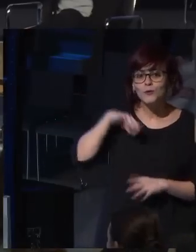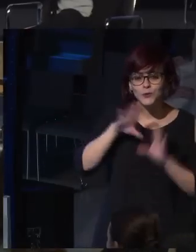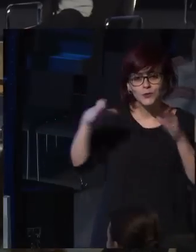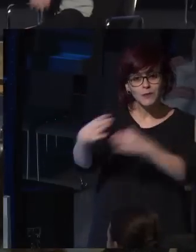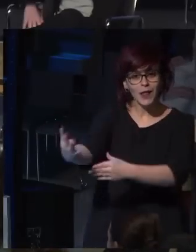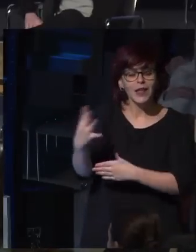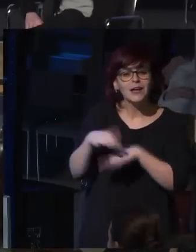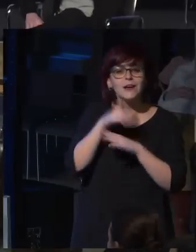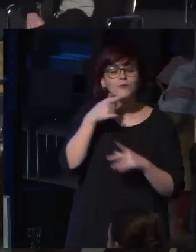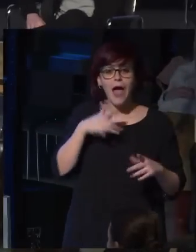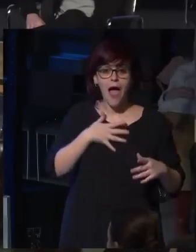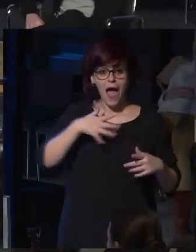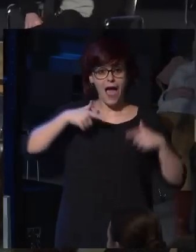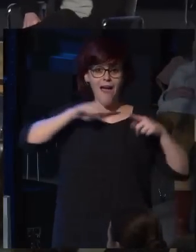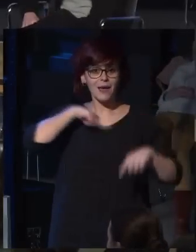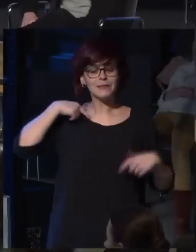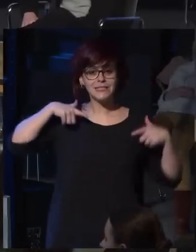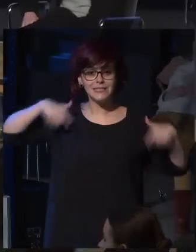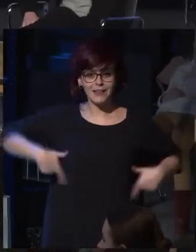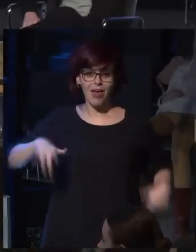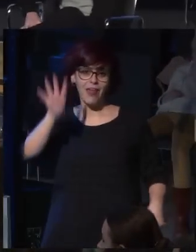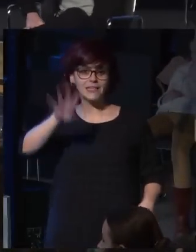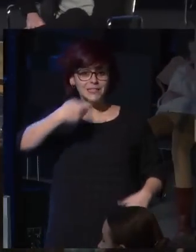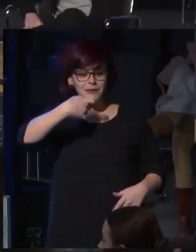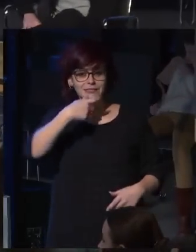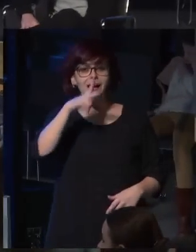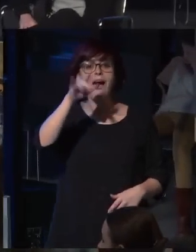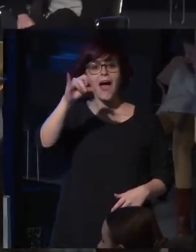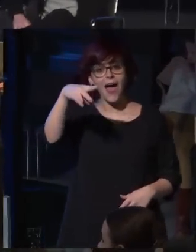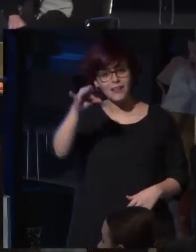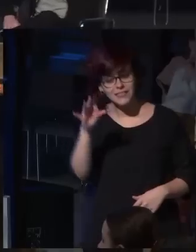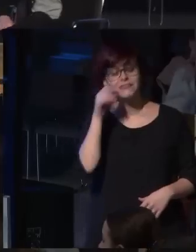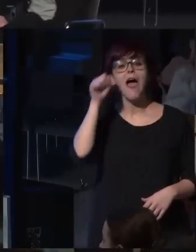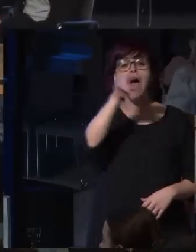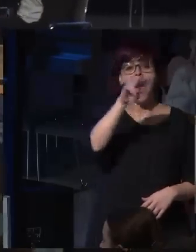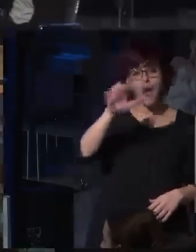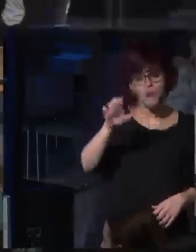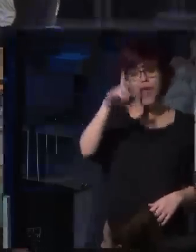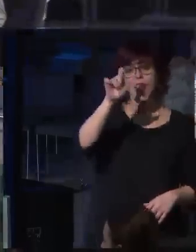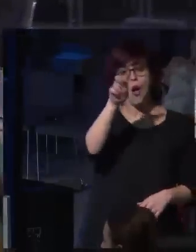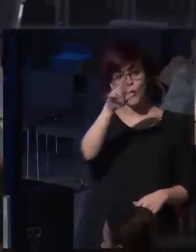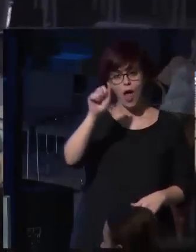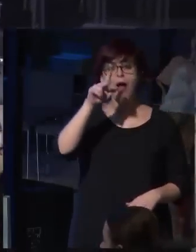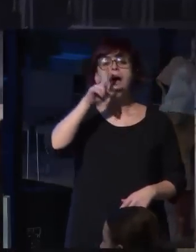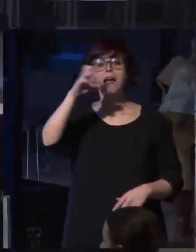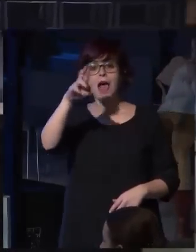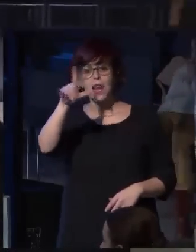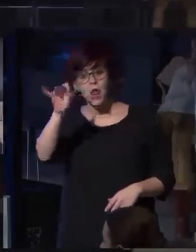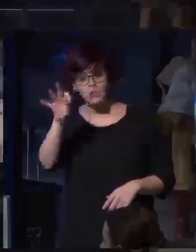ahora mismo llevaban una camiseta de las Spice Girls, así que aquí están las Heinz, Carlota, Ade, Laura, vamos para adentro entonces. Ana,